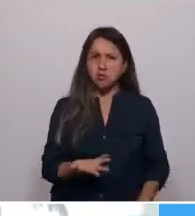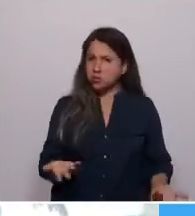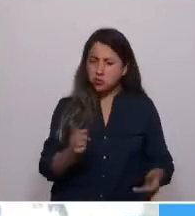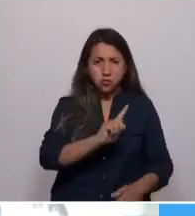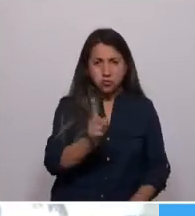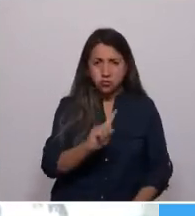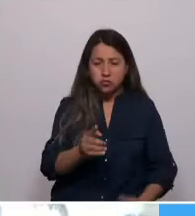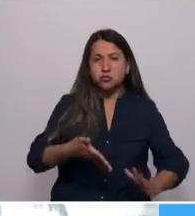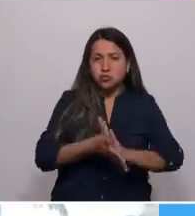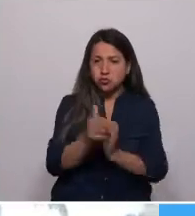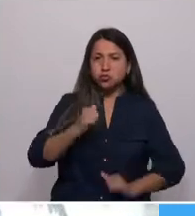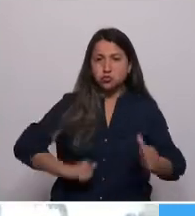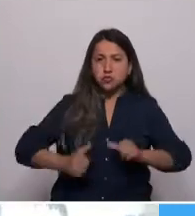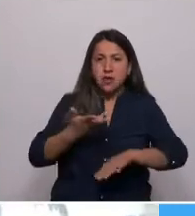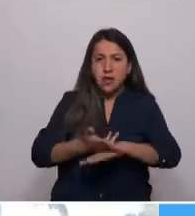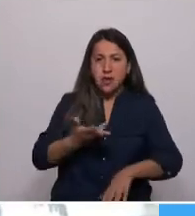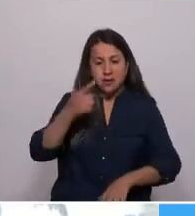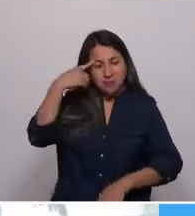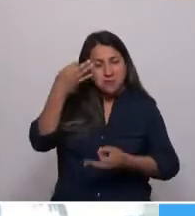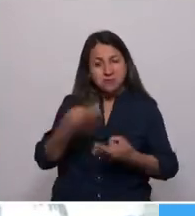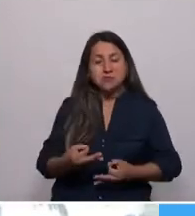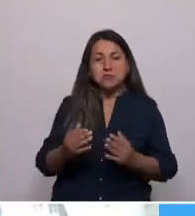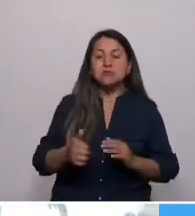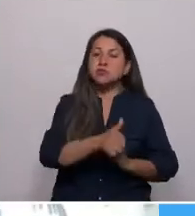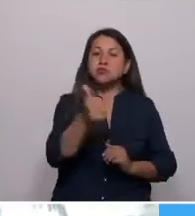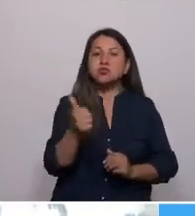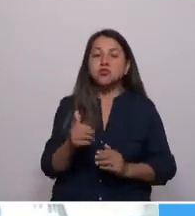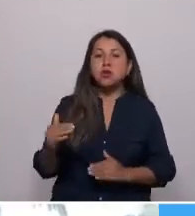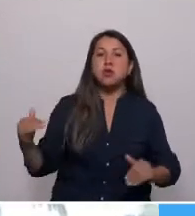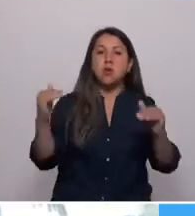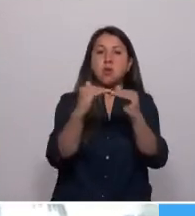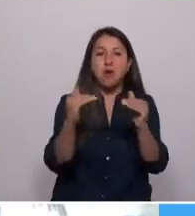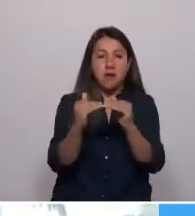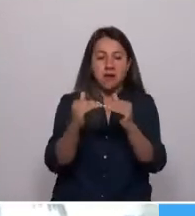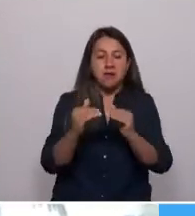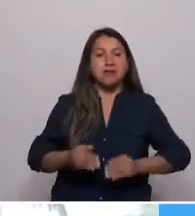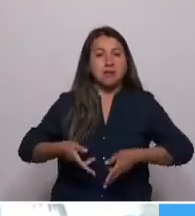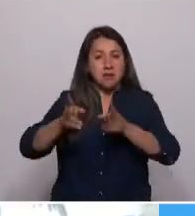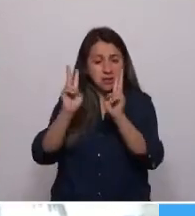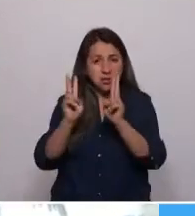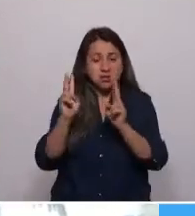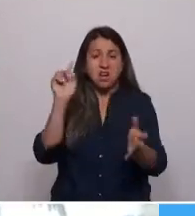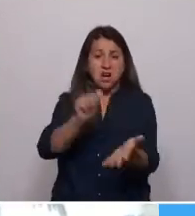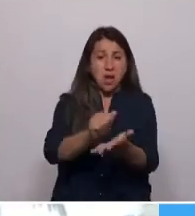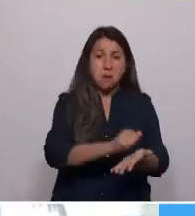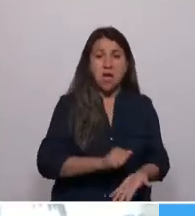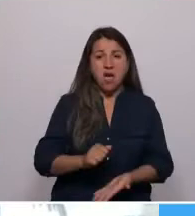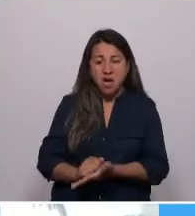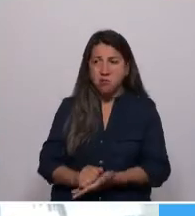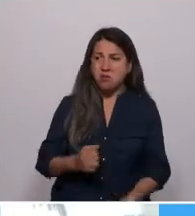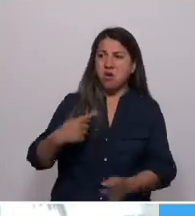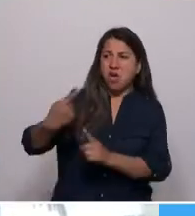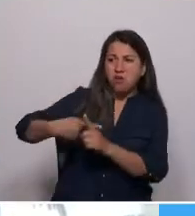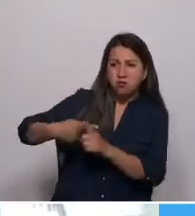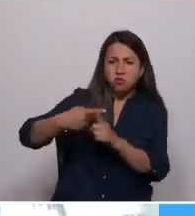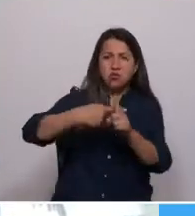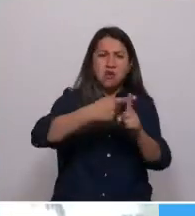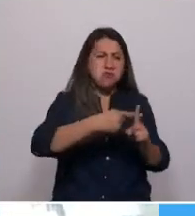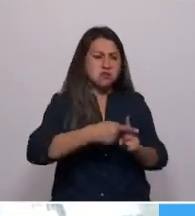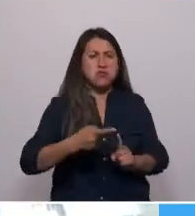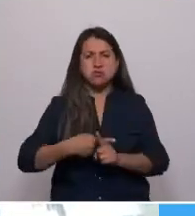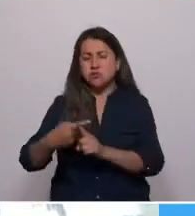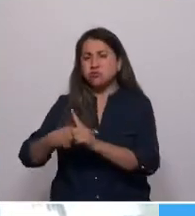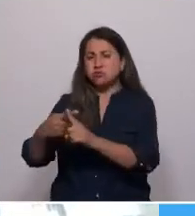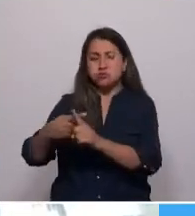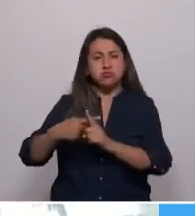que todos somos iguales en dignidad en derechos nos quejamos de los abusos cometidos en el presente y en el